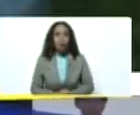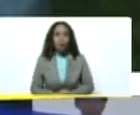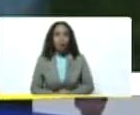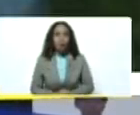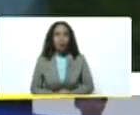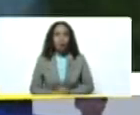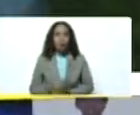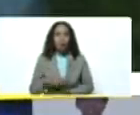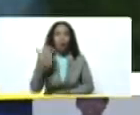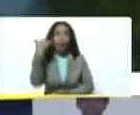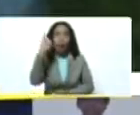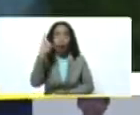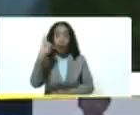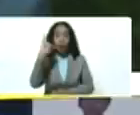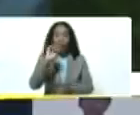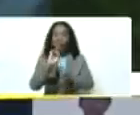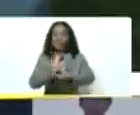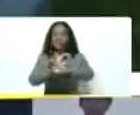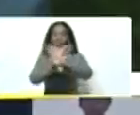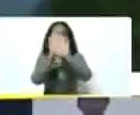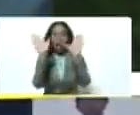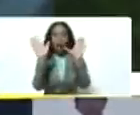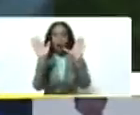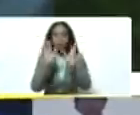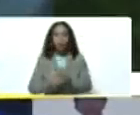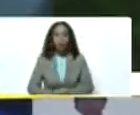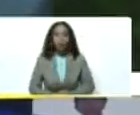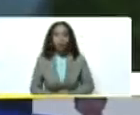tiene una doctrina clara